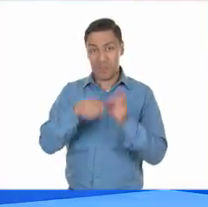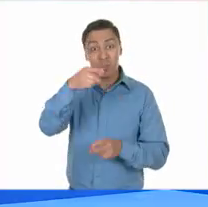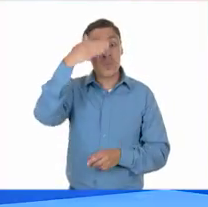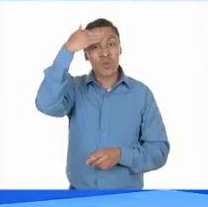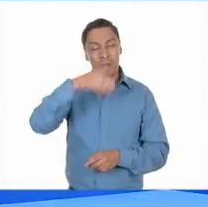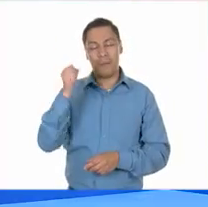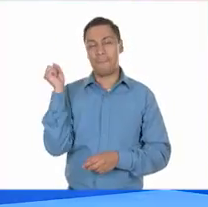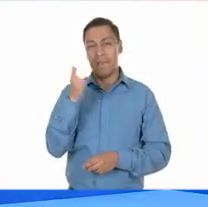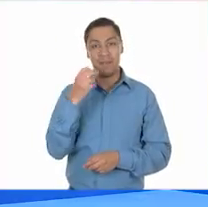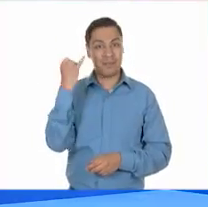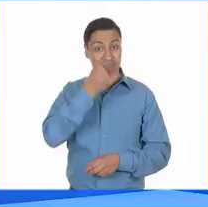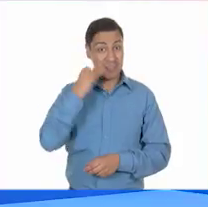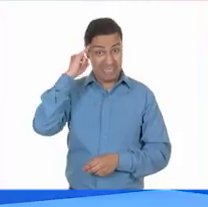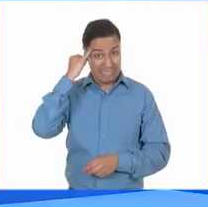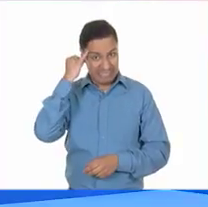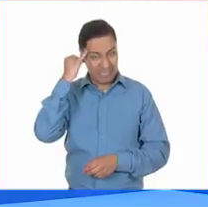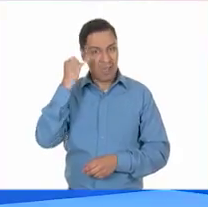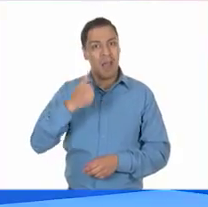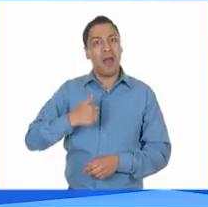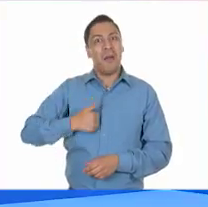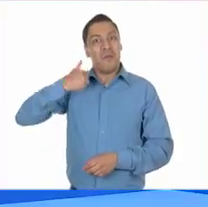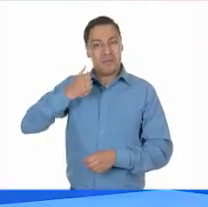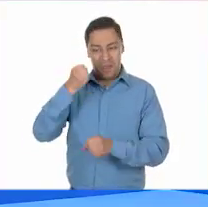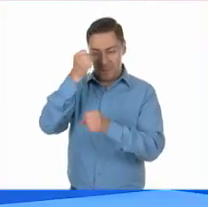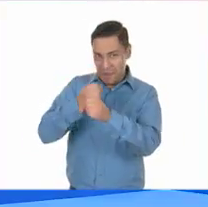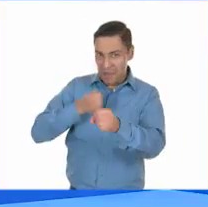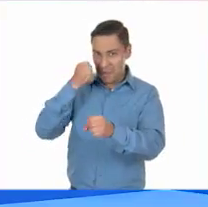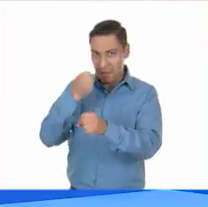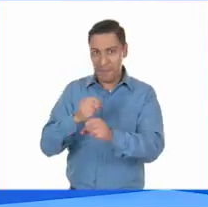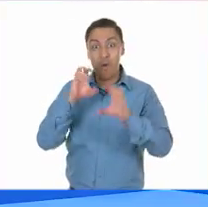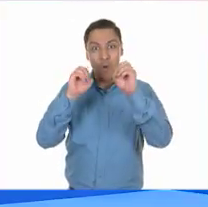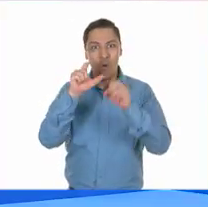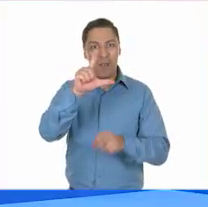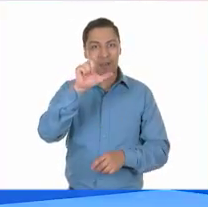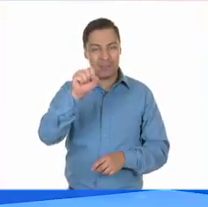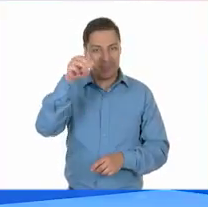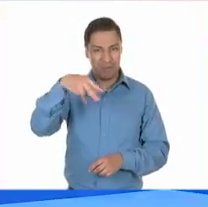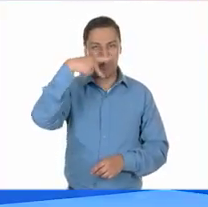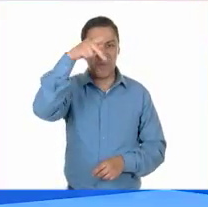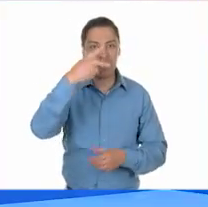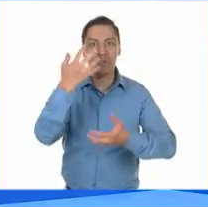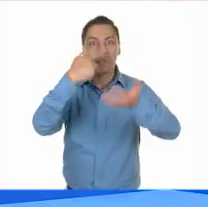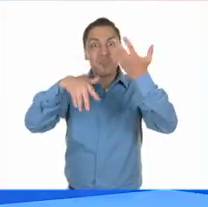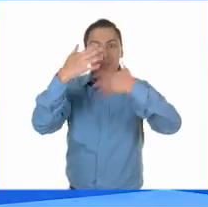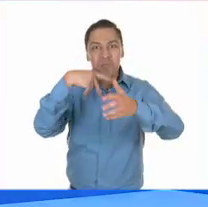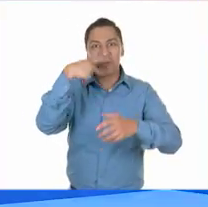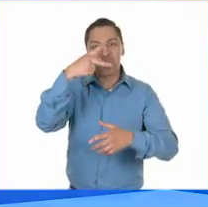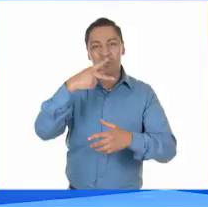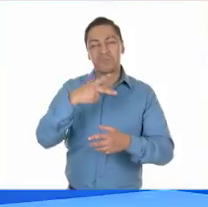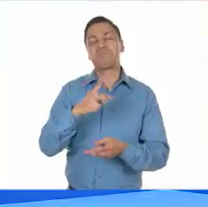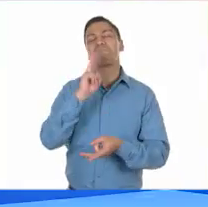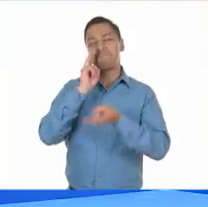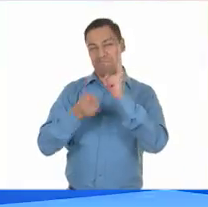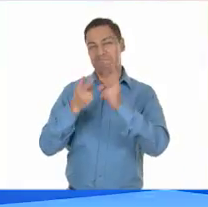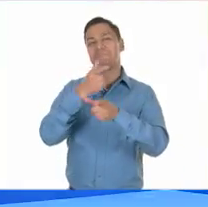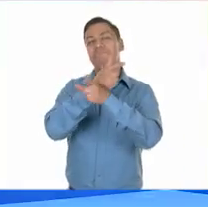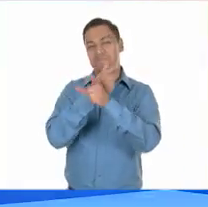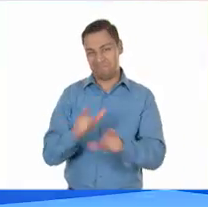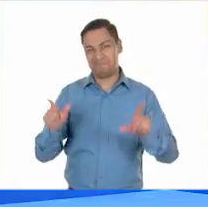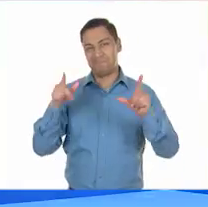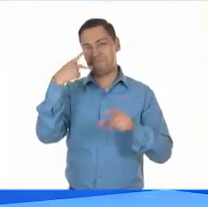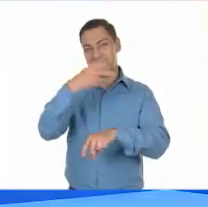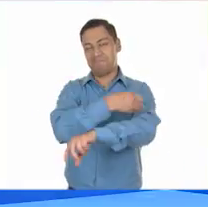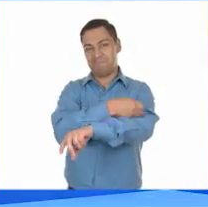indígena, aprovecha también este momento para practicarla y platica con tu familia en tu lengua materna. Por hoy hemos terminado